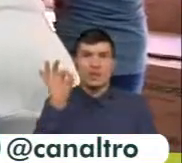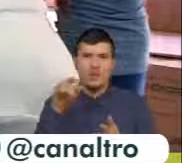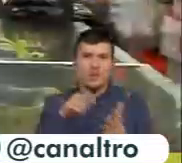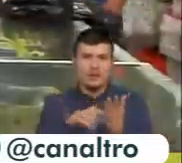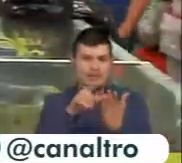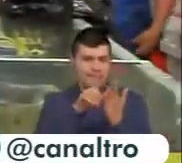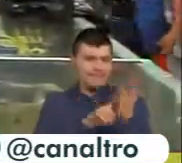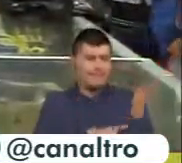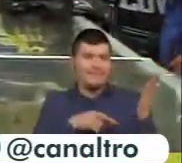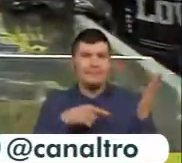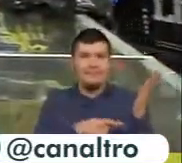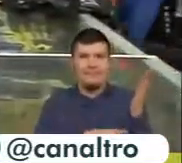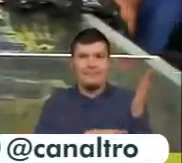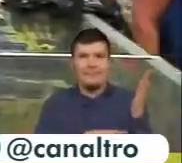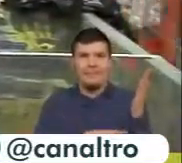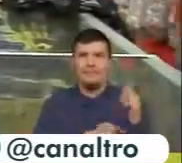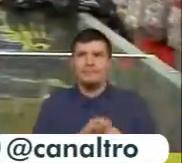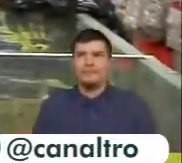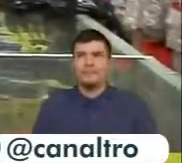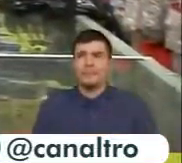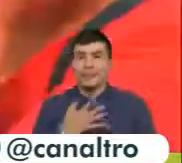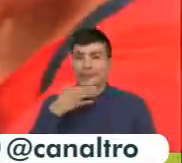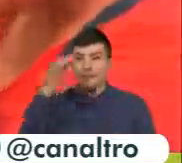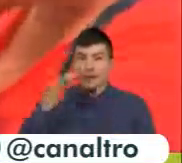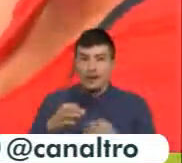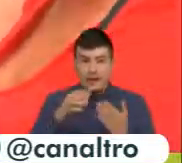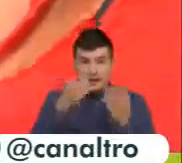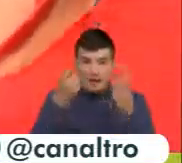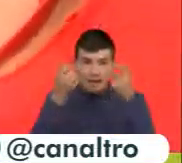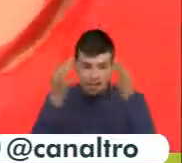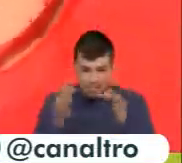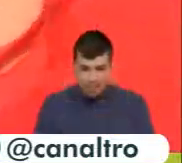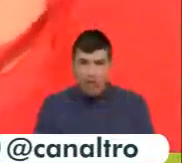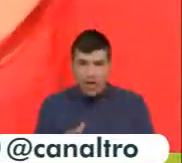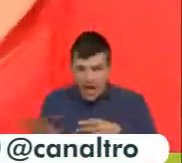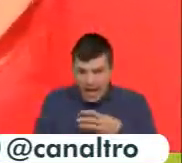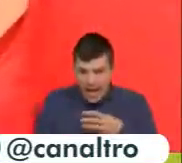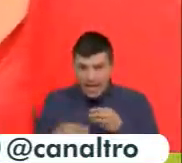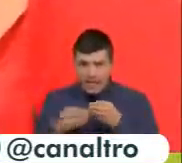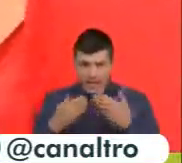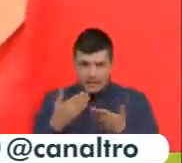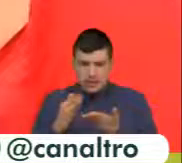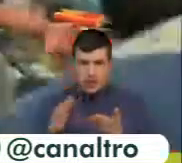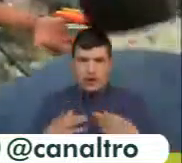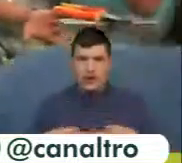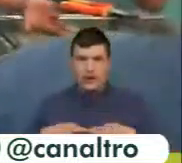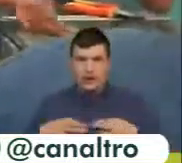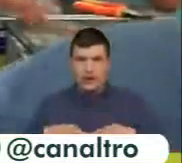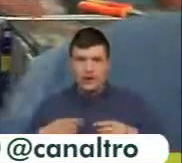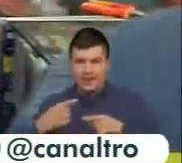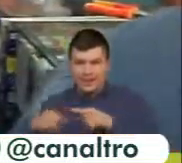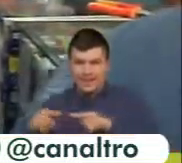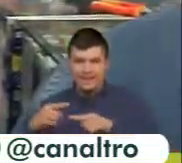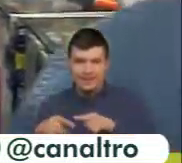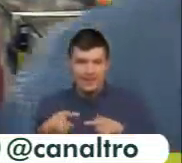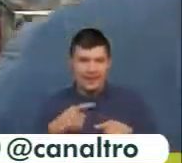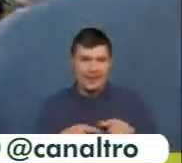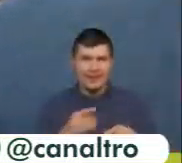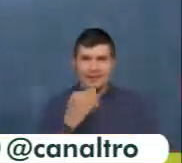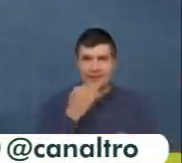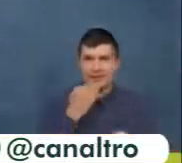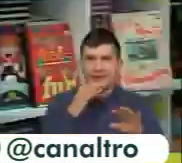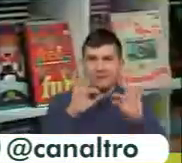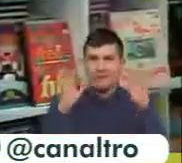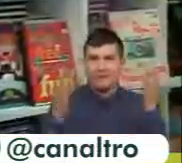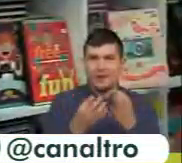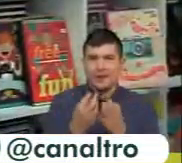cada lista. Pues lo cierto es que a esta cifra hay que sumarle el gasto de uniformes y la cantidad de pequeños que tenga un núcleo